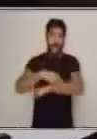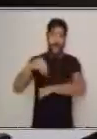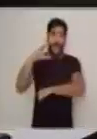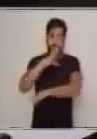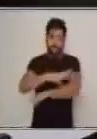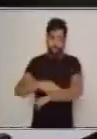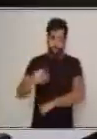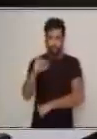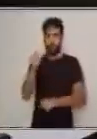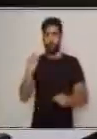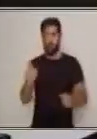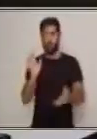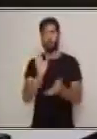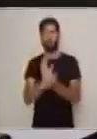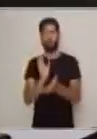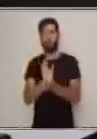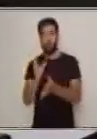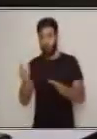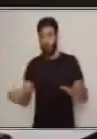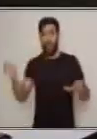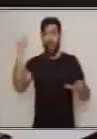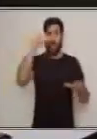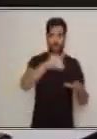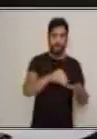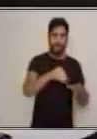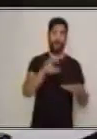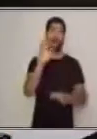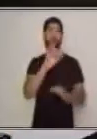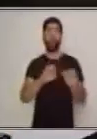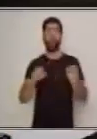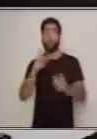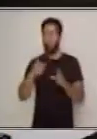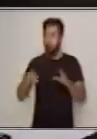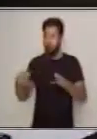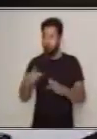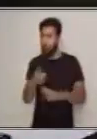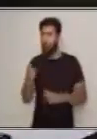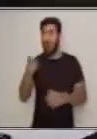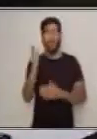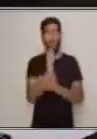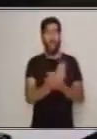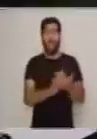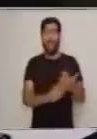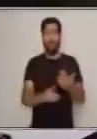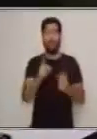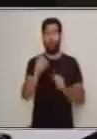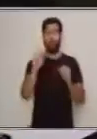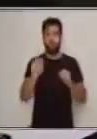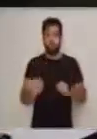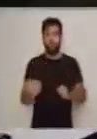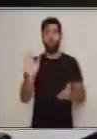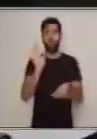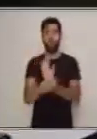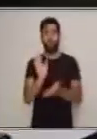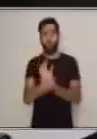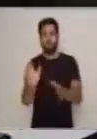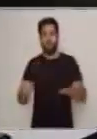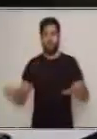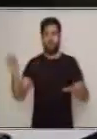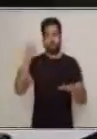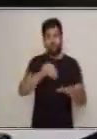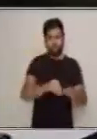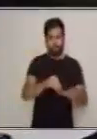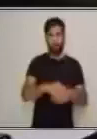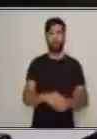gatito como este, o alguna otra figura que tú quieras, lo puedes guardar en tu